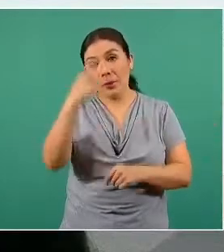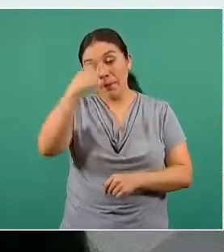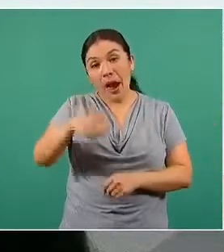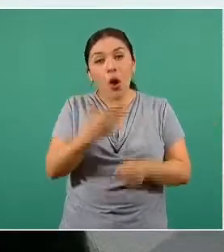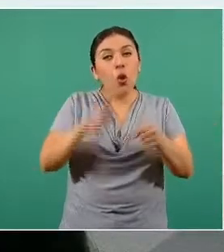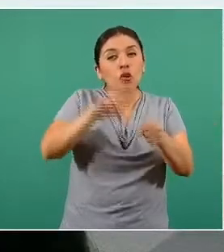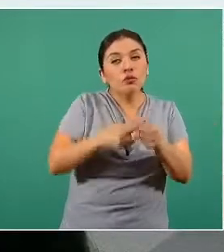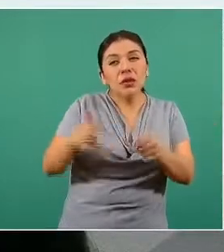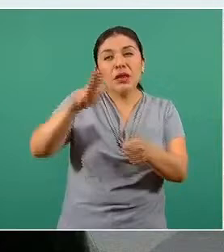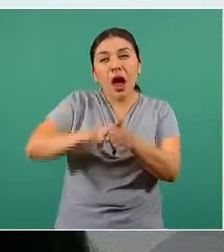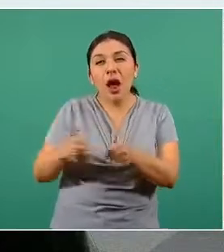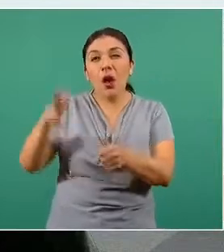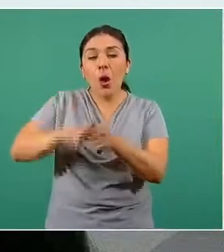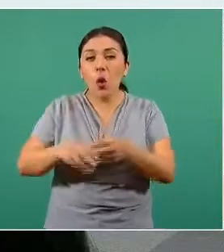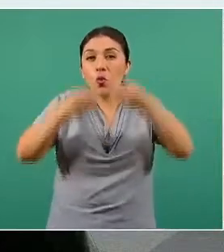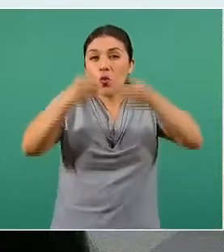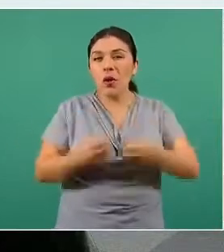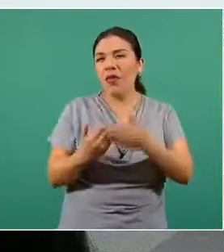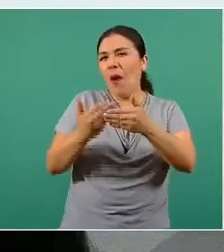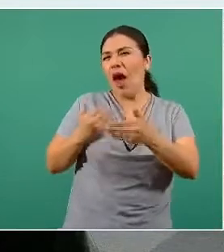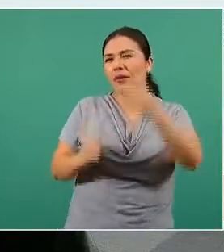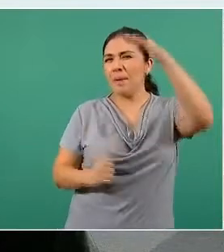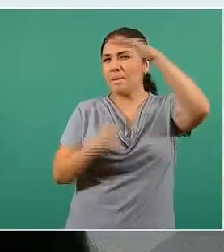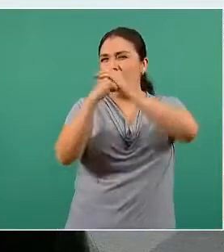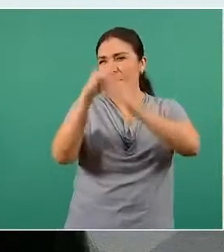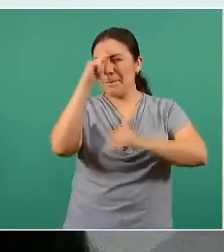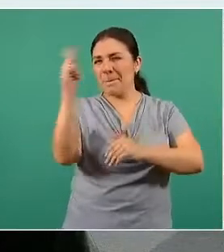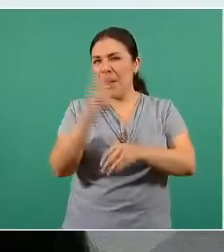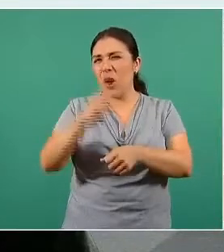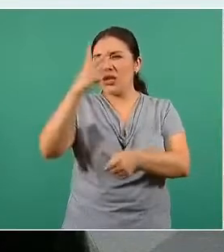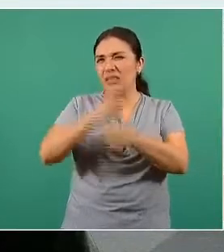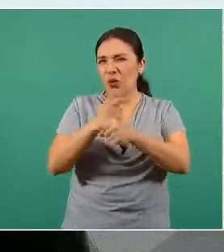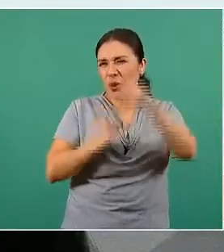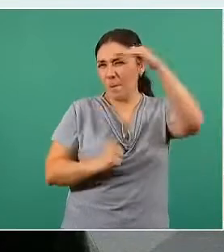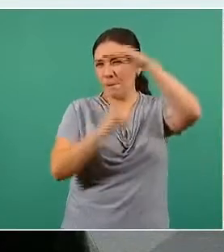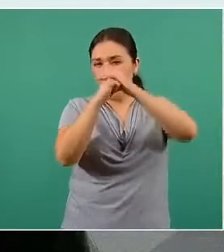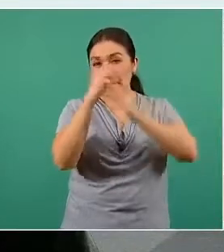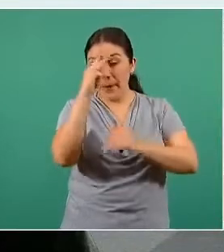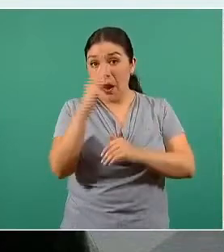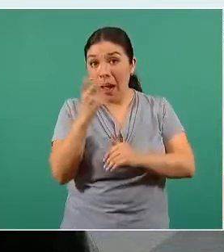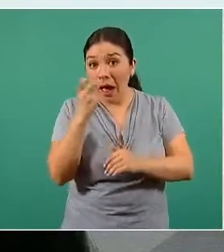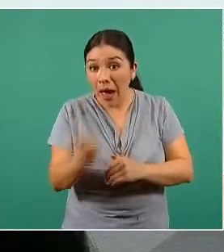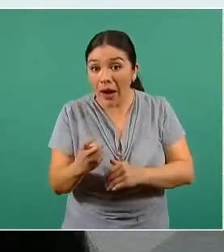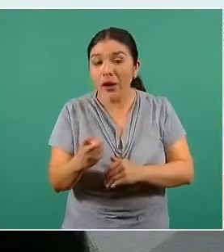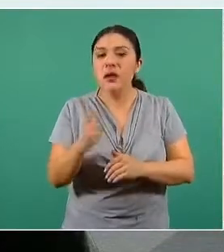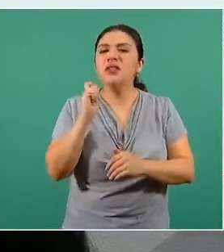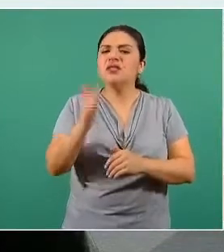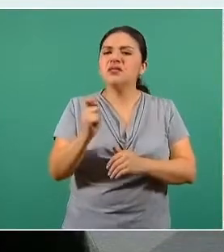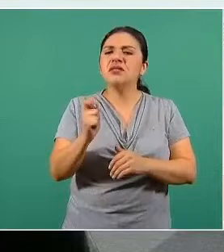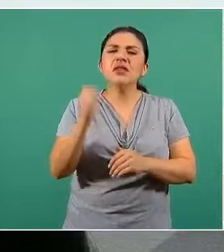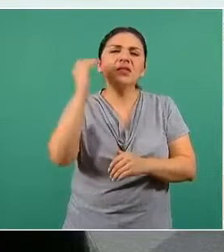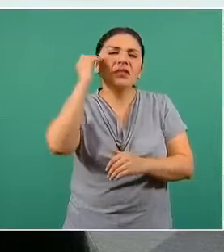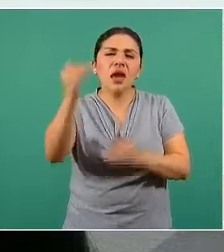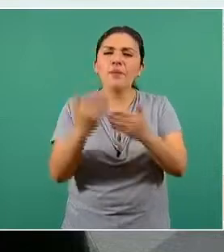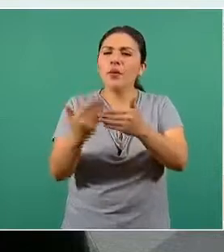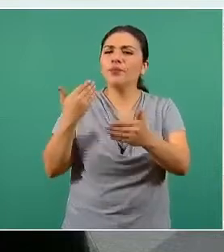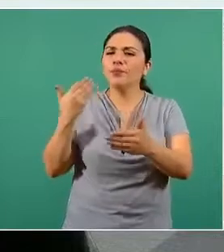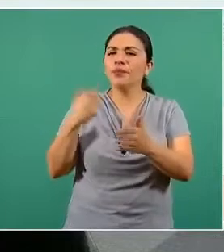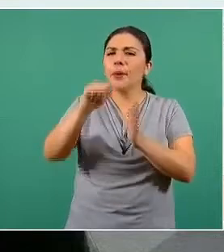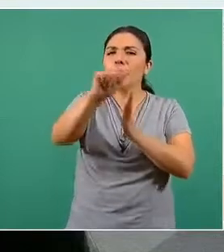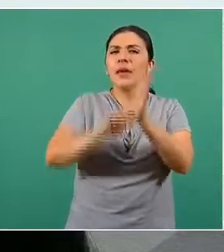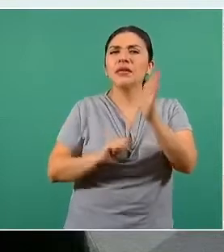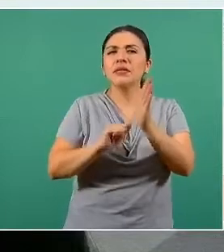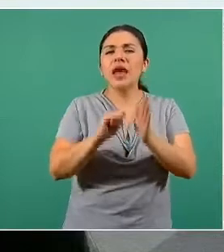niveles de hospitalización del punto máximo de la segunda ola, que se vio en el